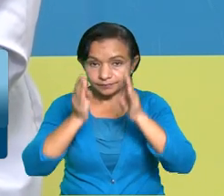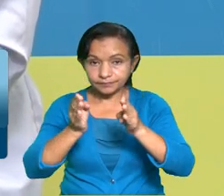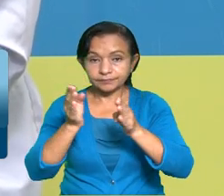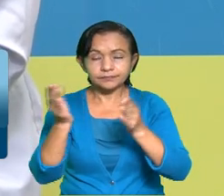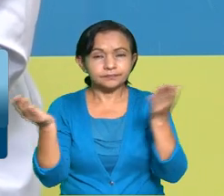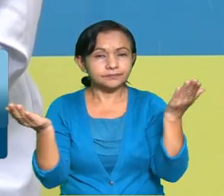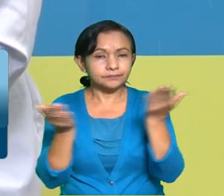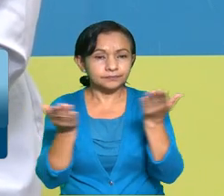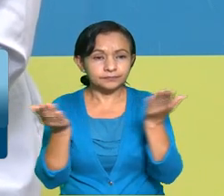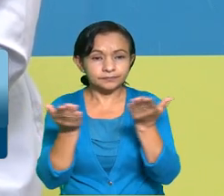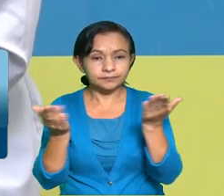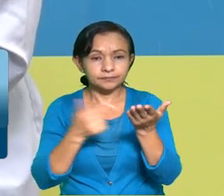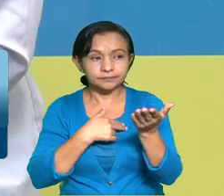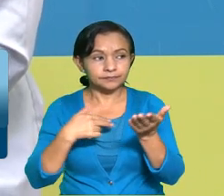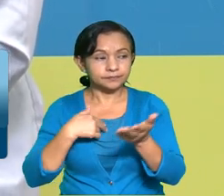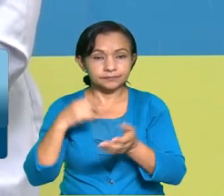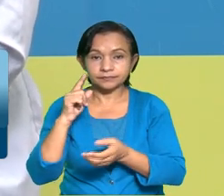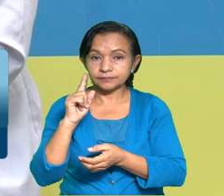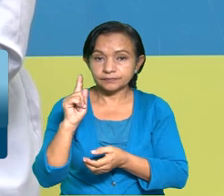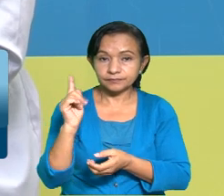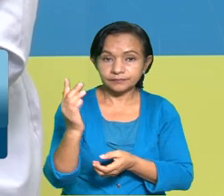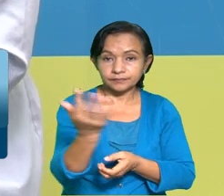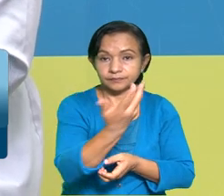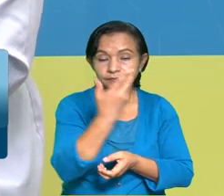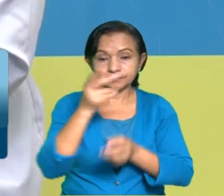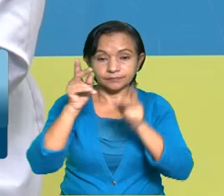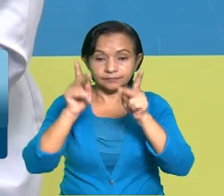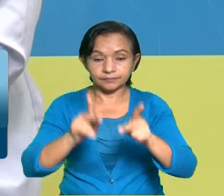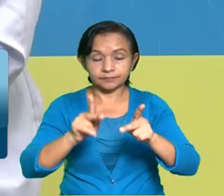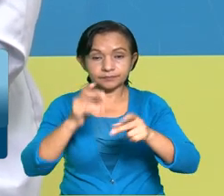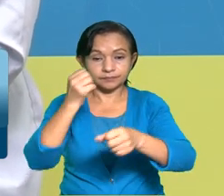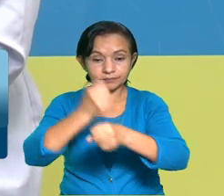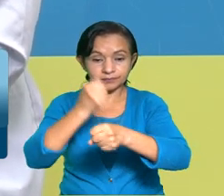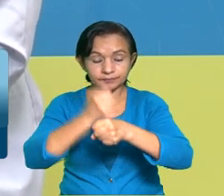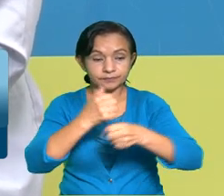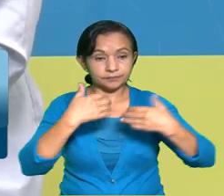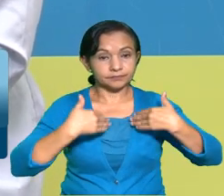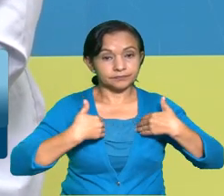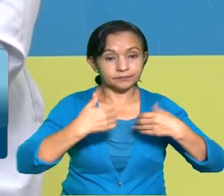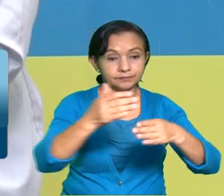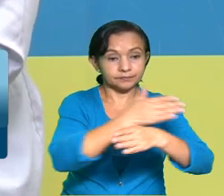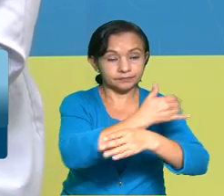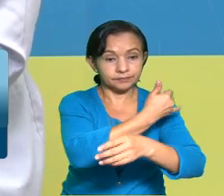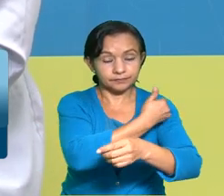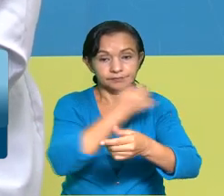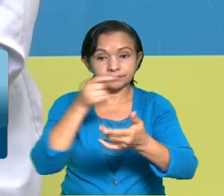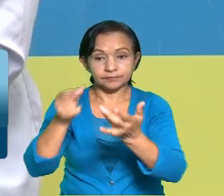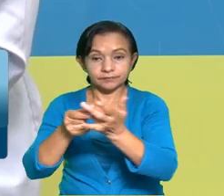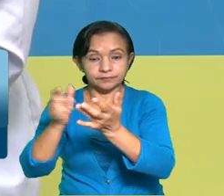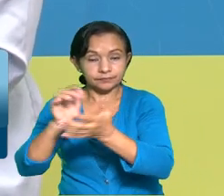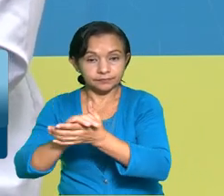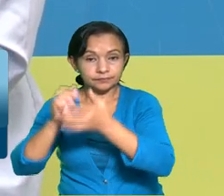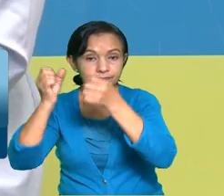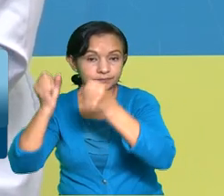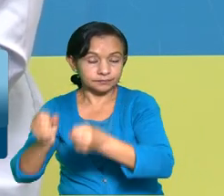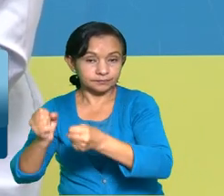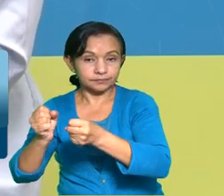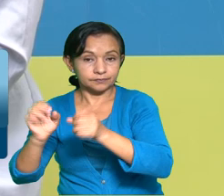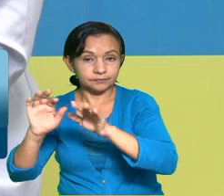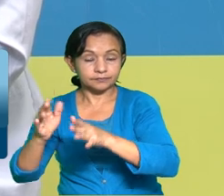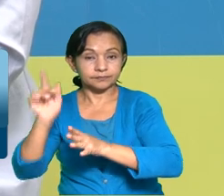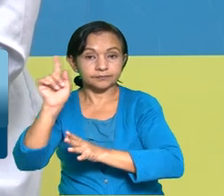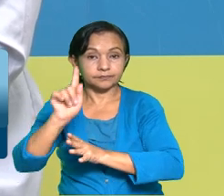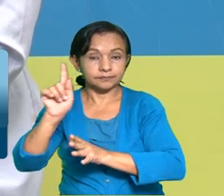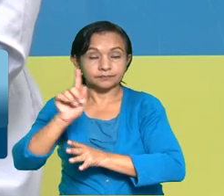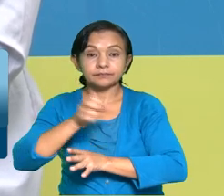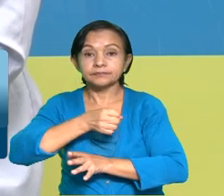cómo todos nosotros como personal de salud, como esposa, como esposo, como tía,